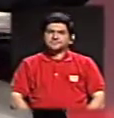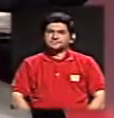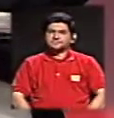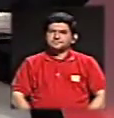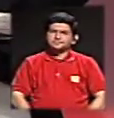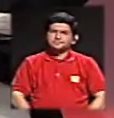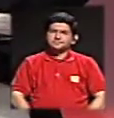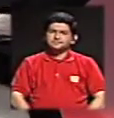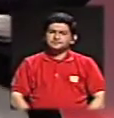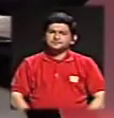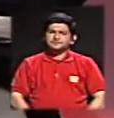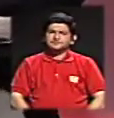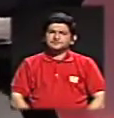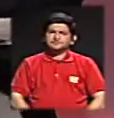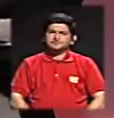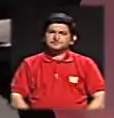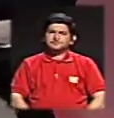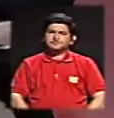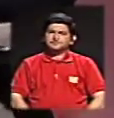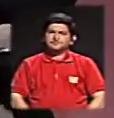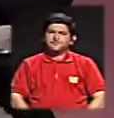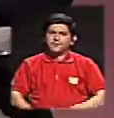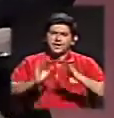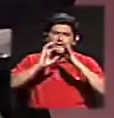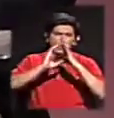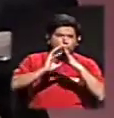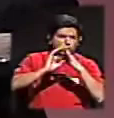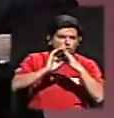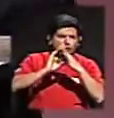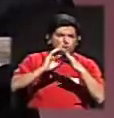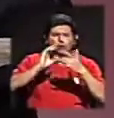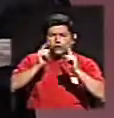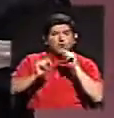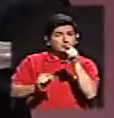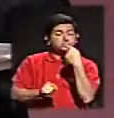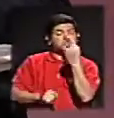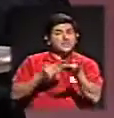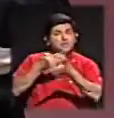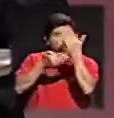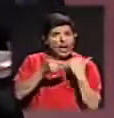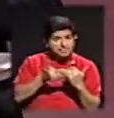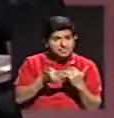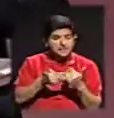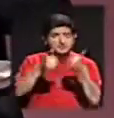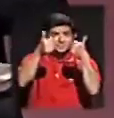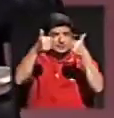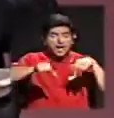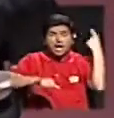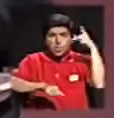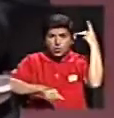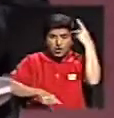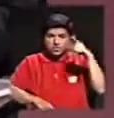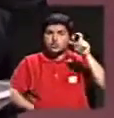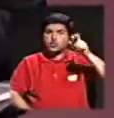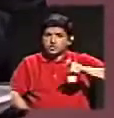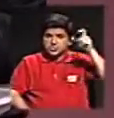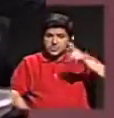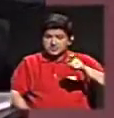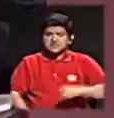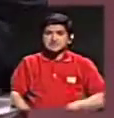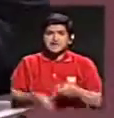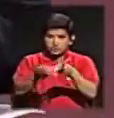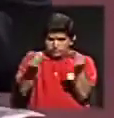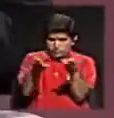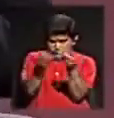¿Cuál es el vínculo? Usted ahora hablaba de los acuerdos políticos que se tienen que